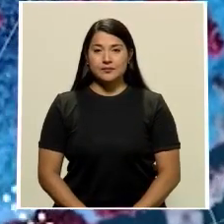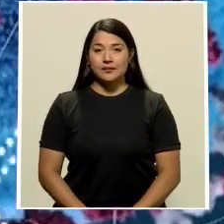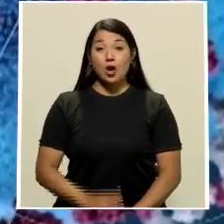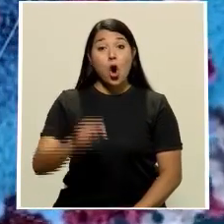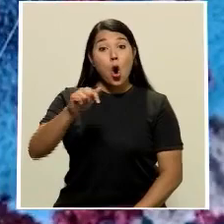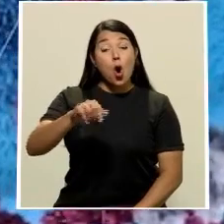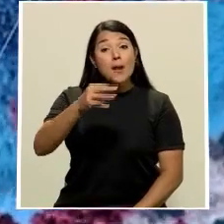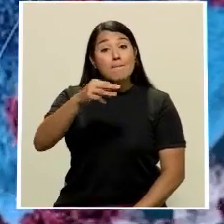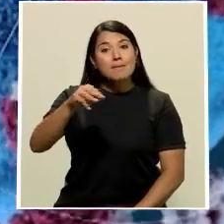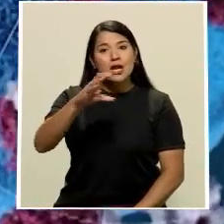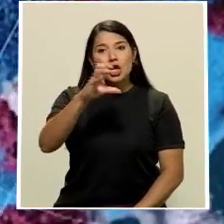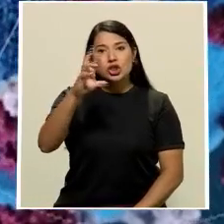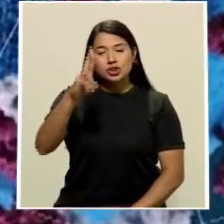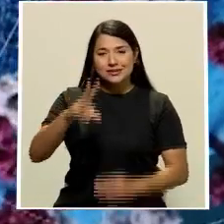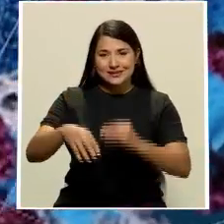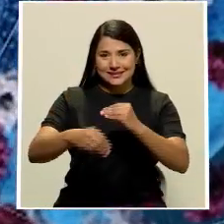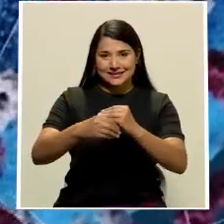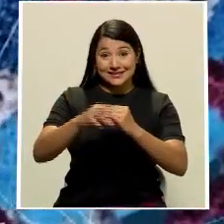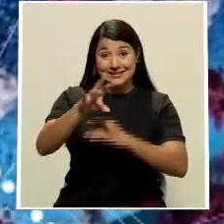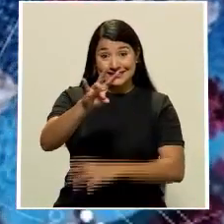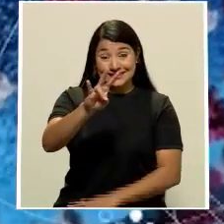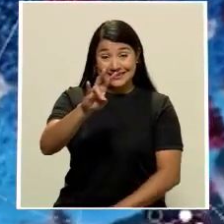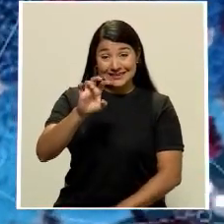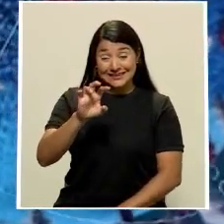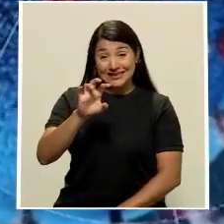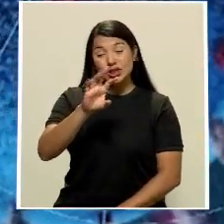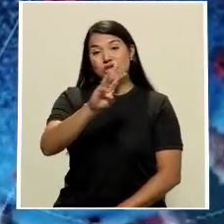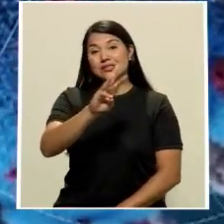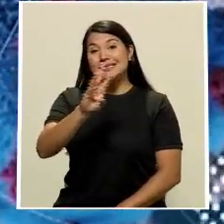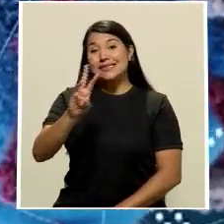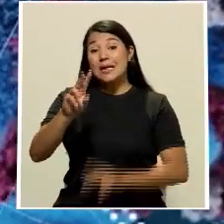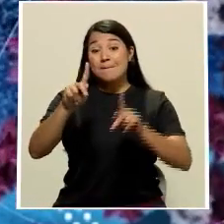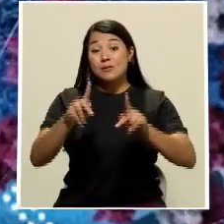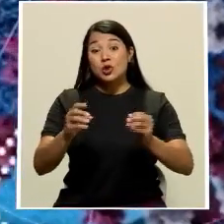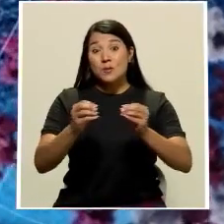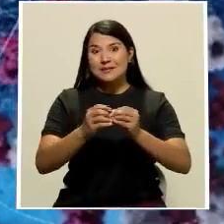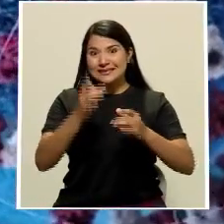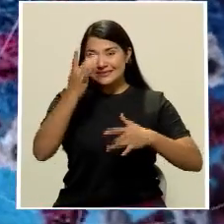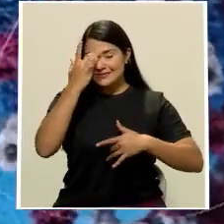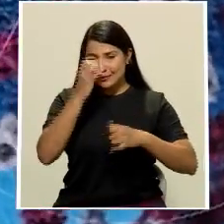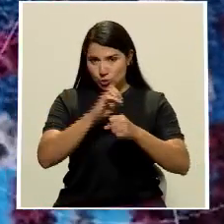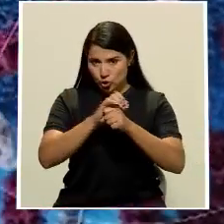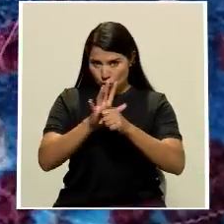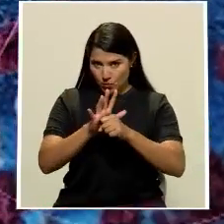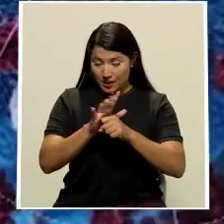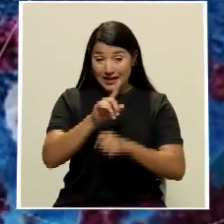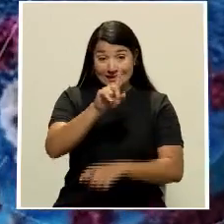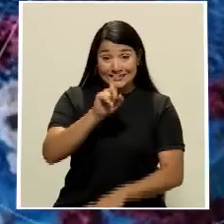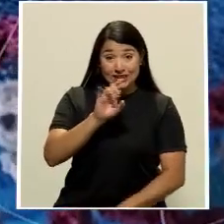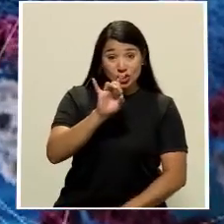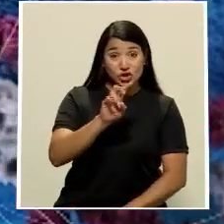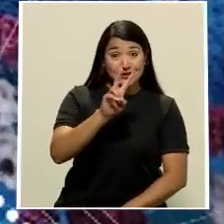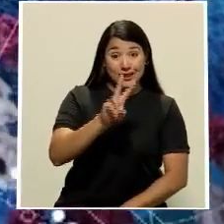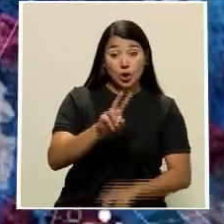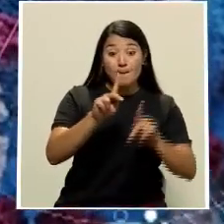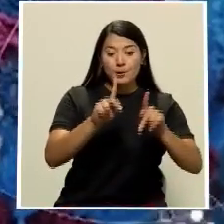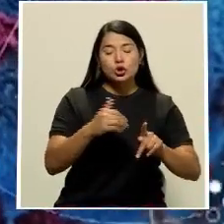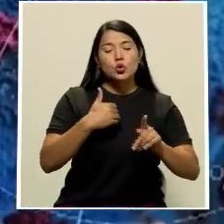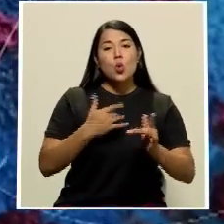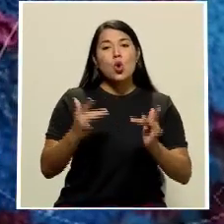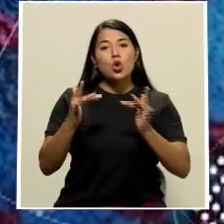Este miércoles el país registra 766 casos nuevos de COVID-19, de los cuales 182 son por